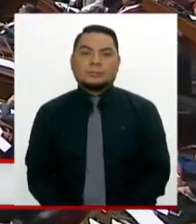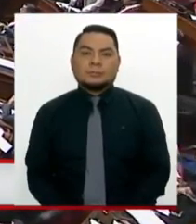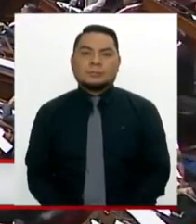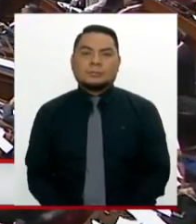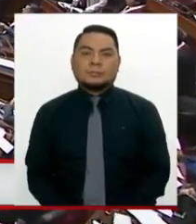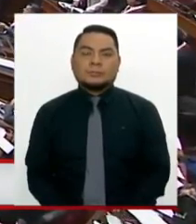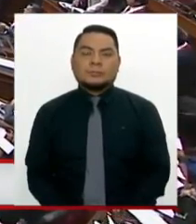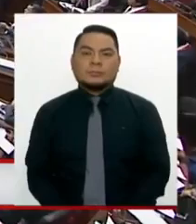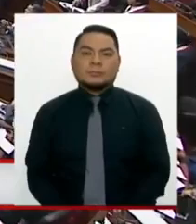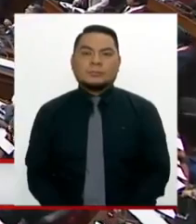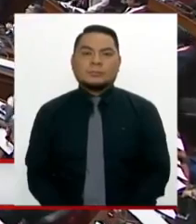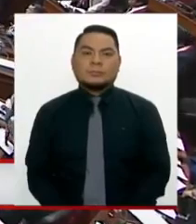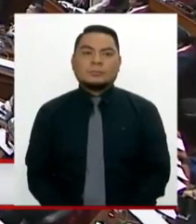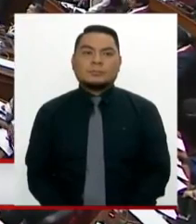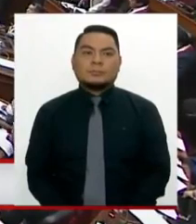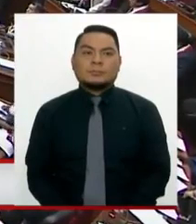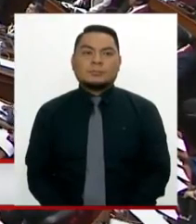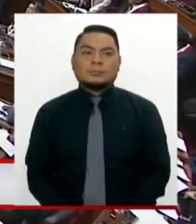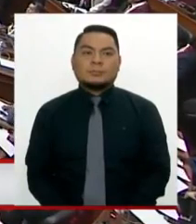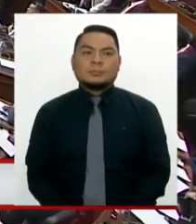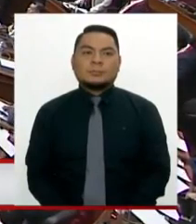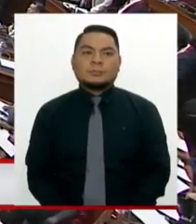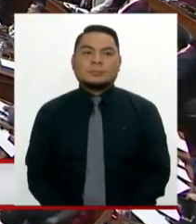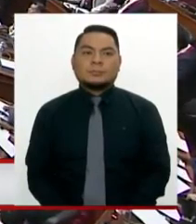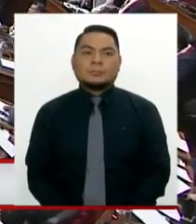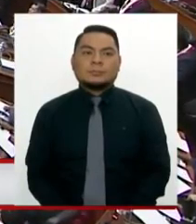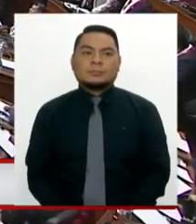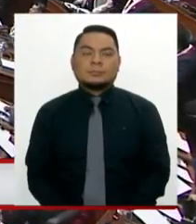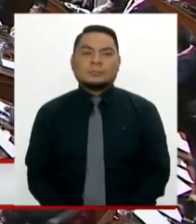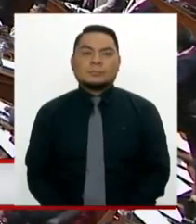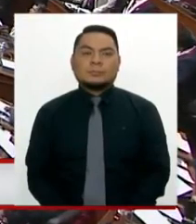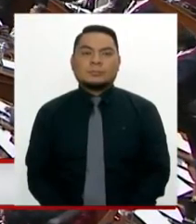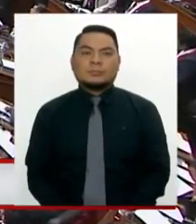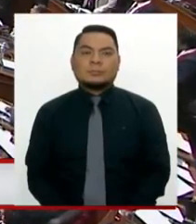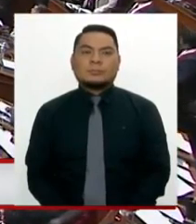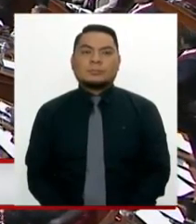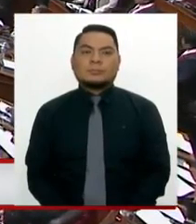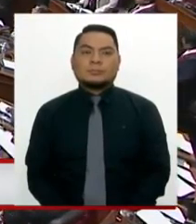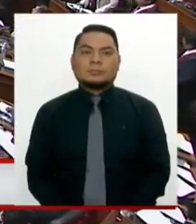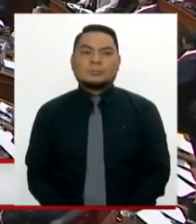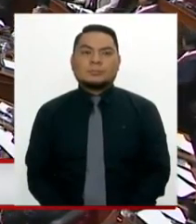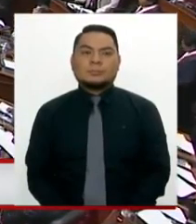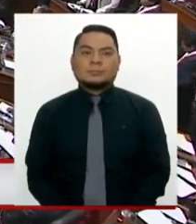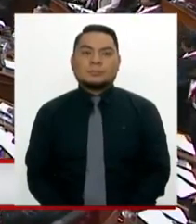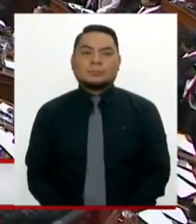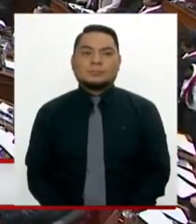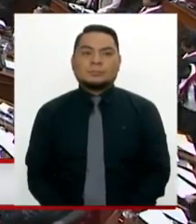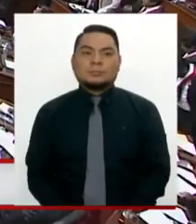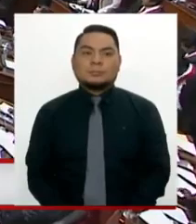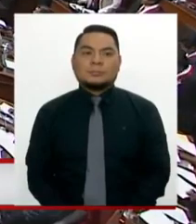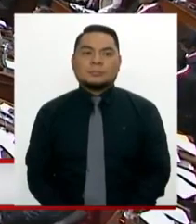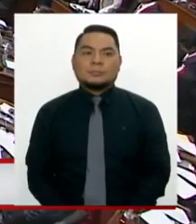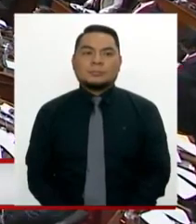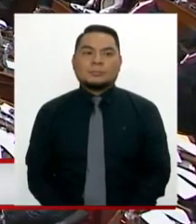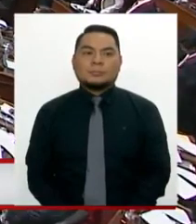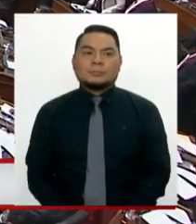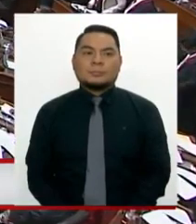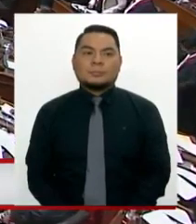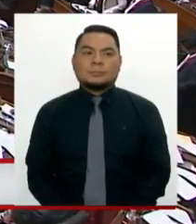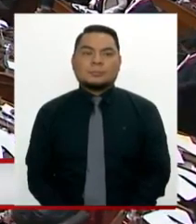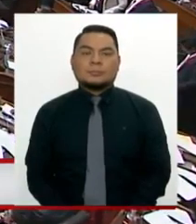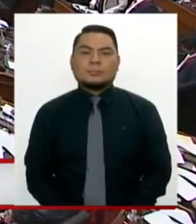La República está terminando su mensaje al Congreso en medio de un sector